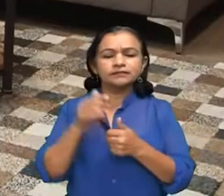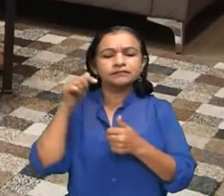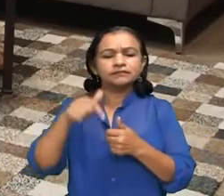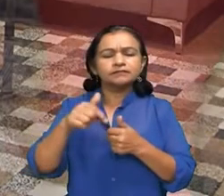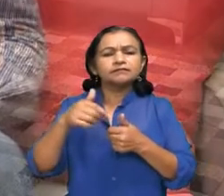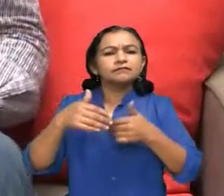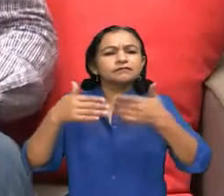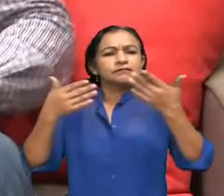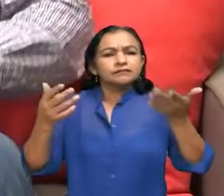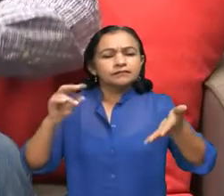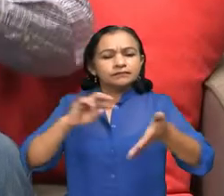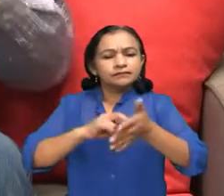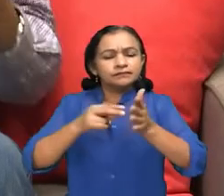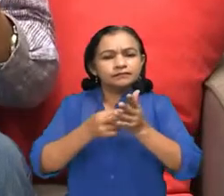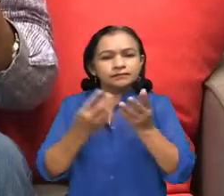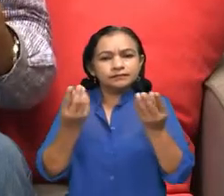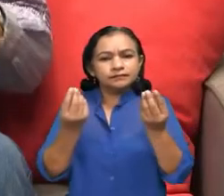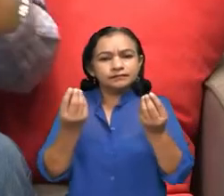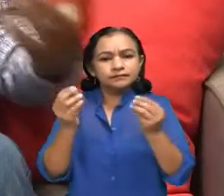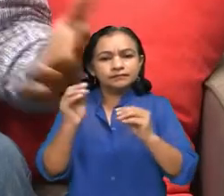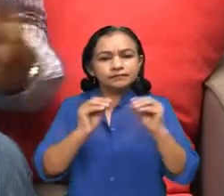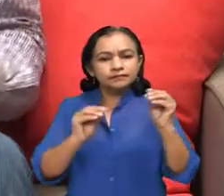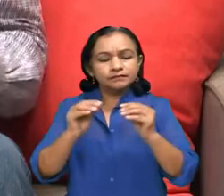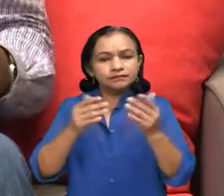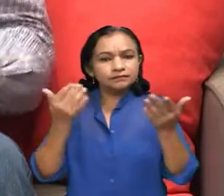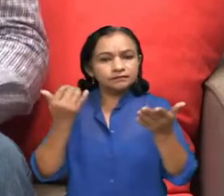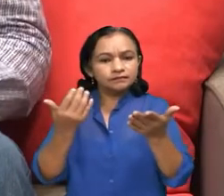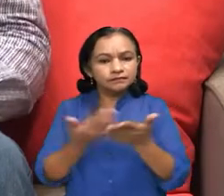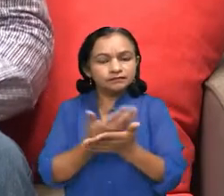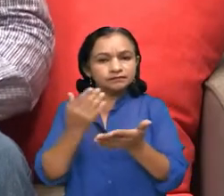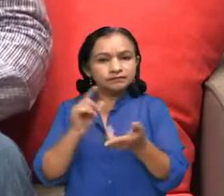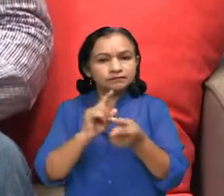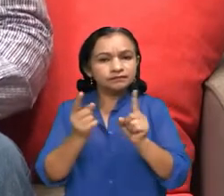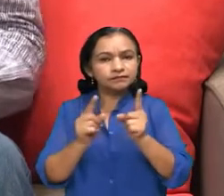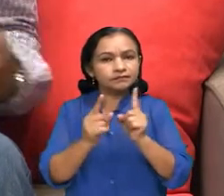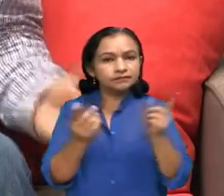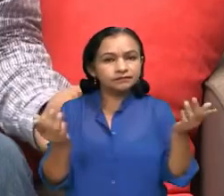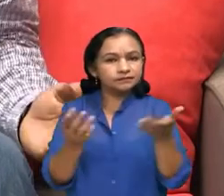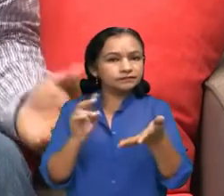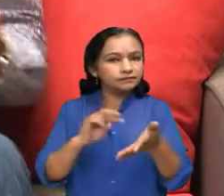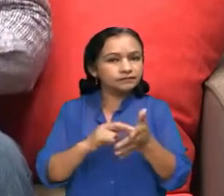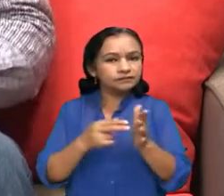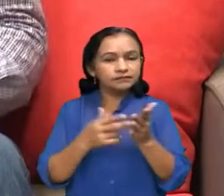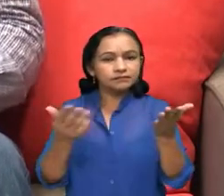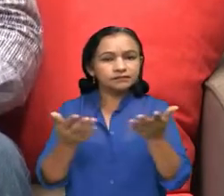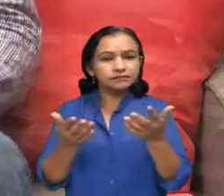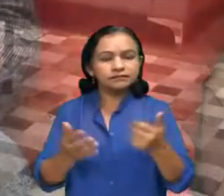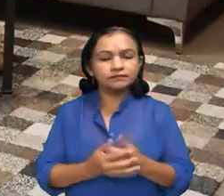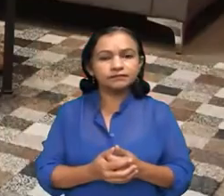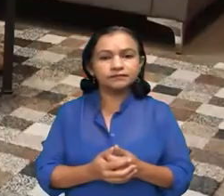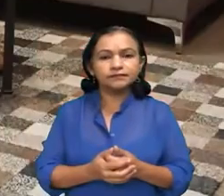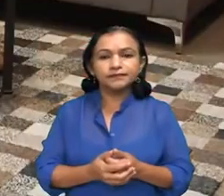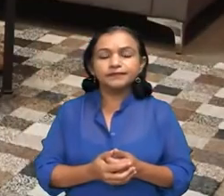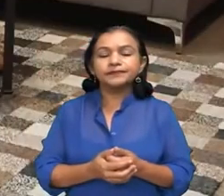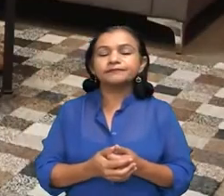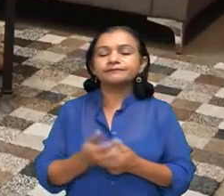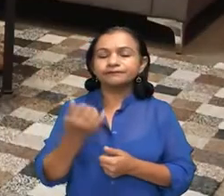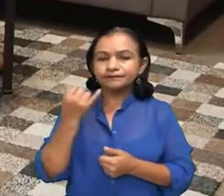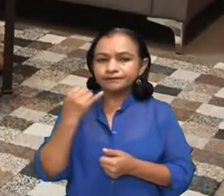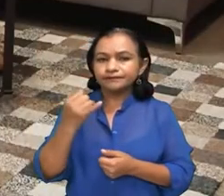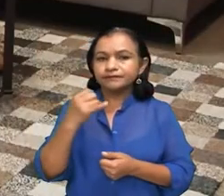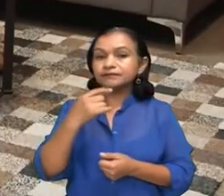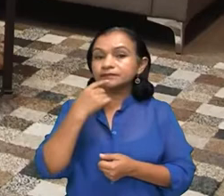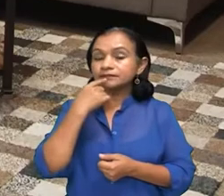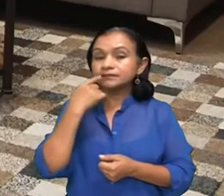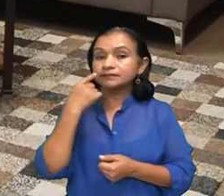estar dentro de una economía creativa, porque implica mucho más dinamismo que un producto convencional. Claro,